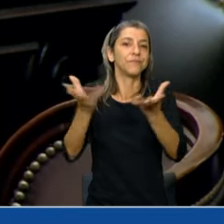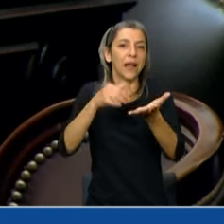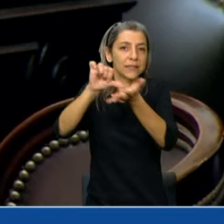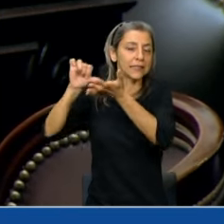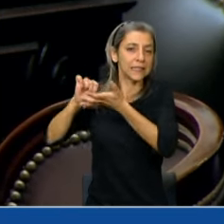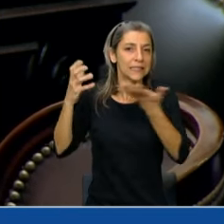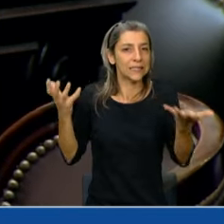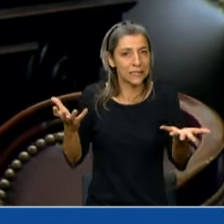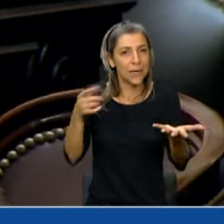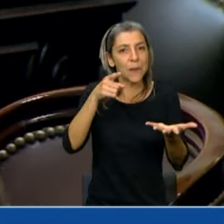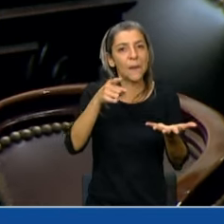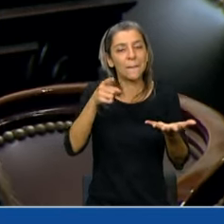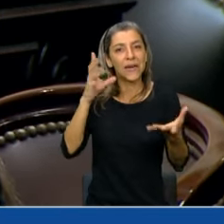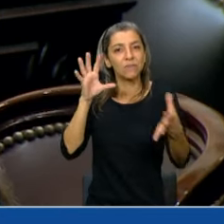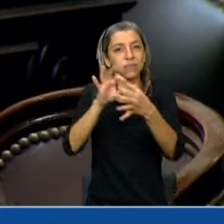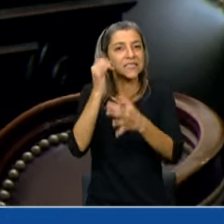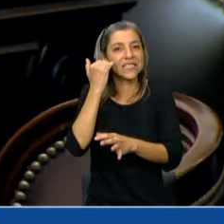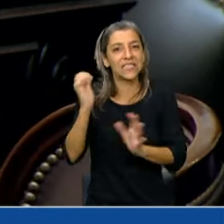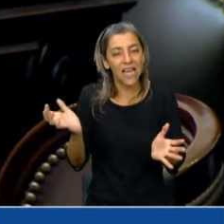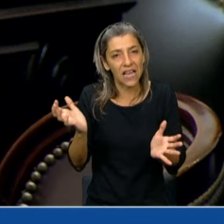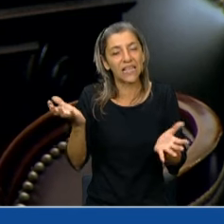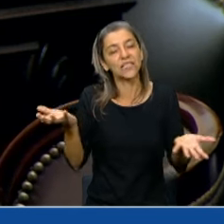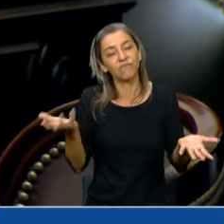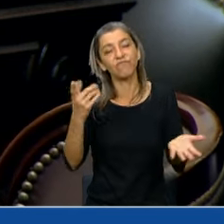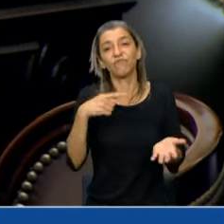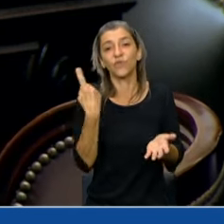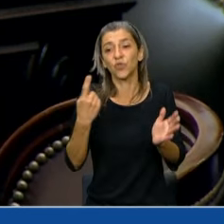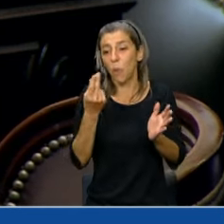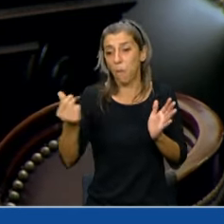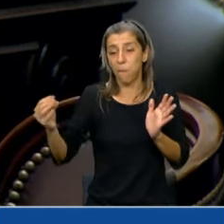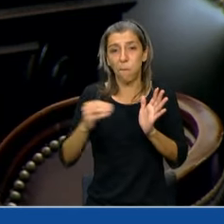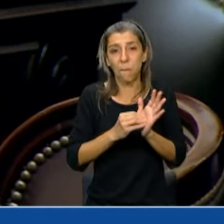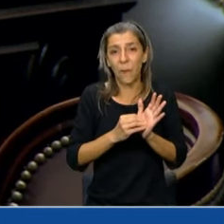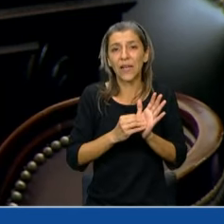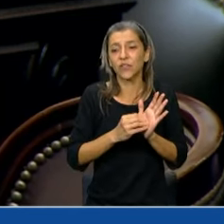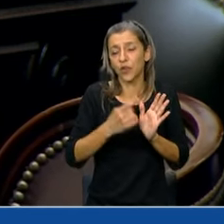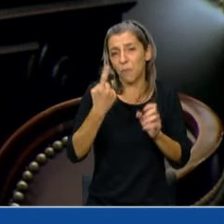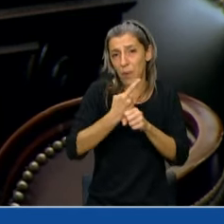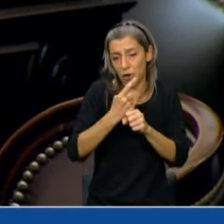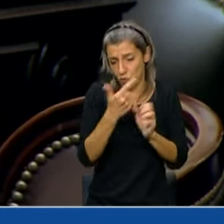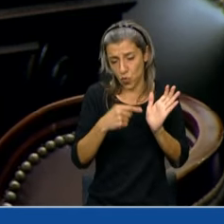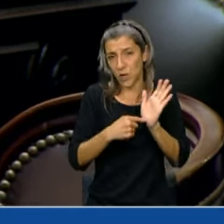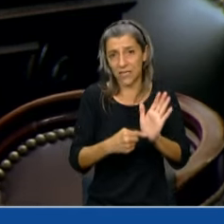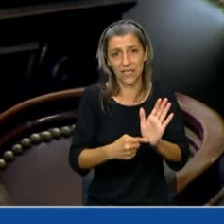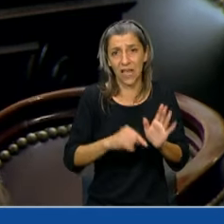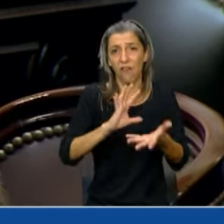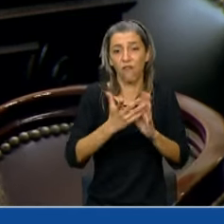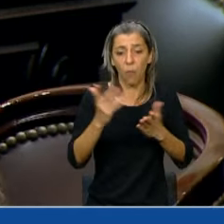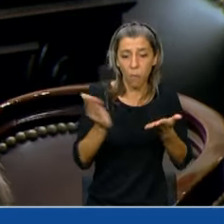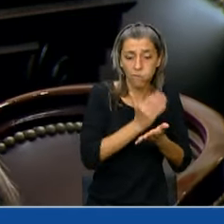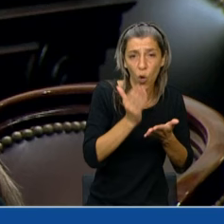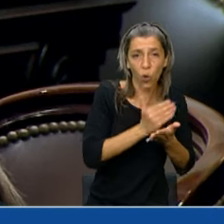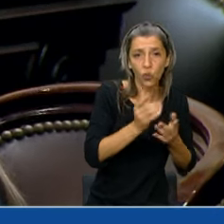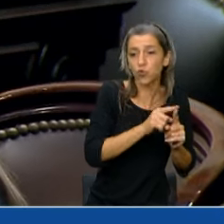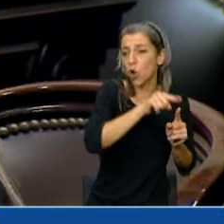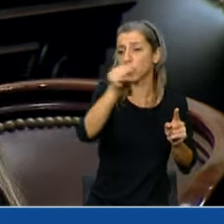Sprint la libre fijación de precios no está garantizada primero del productor a la planta de licuefacción o